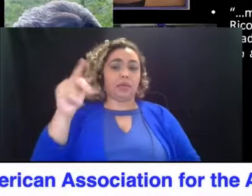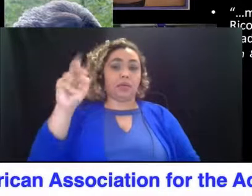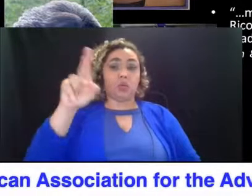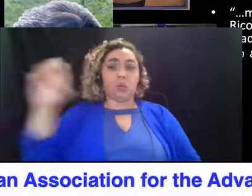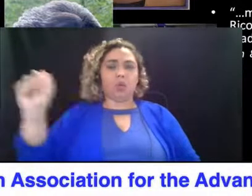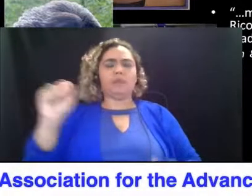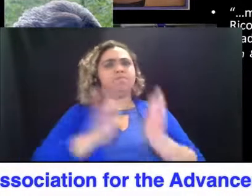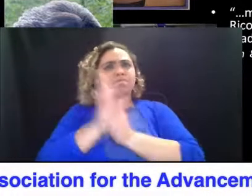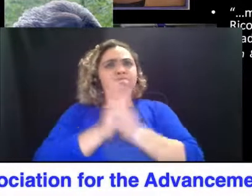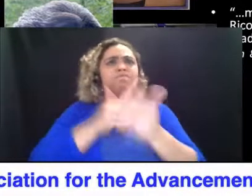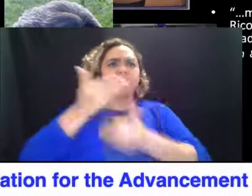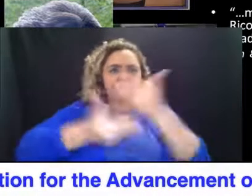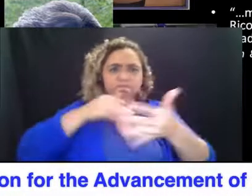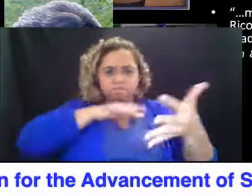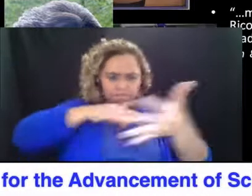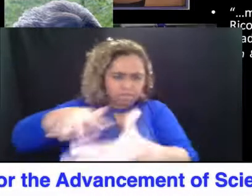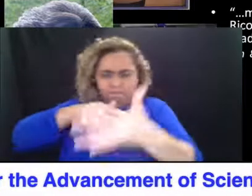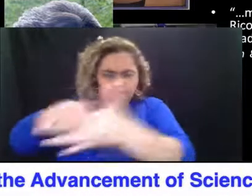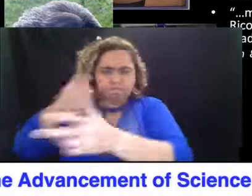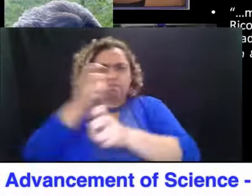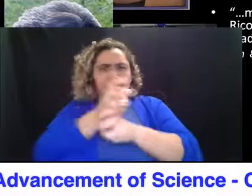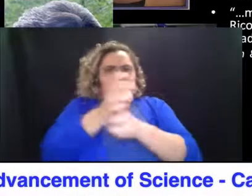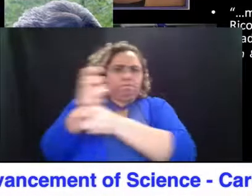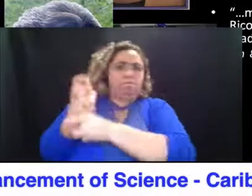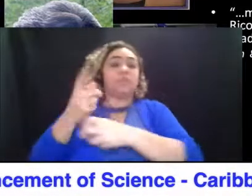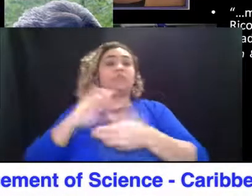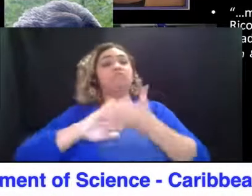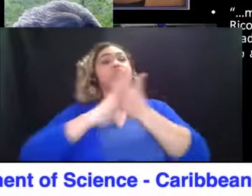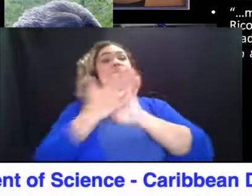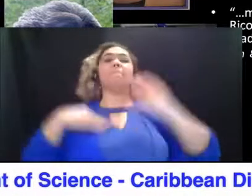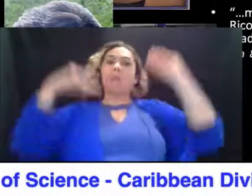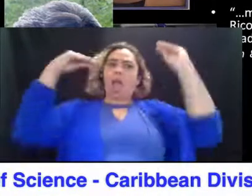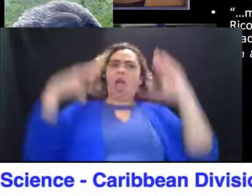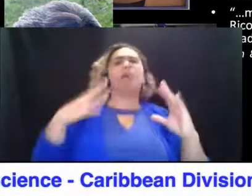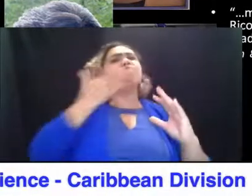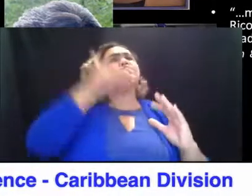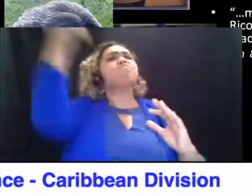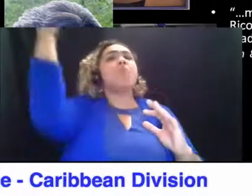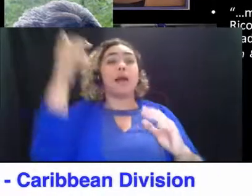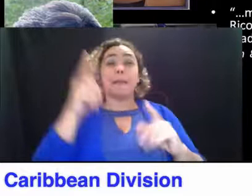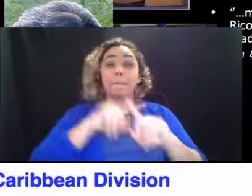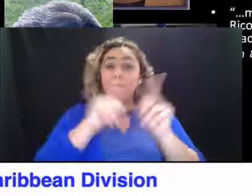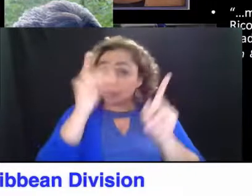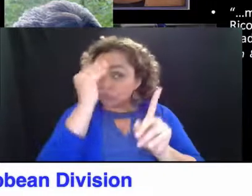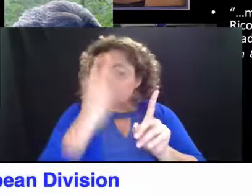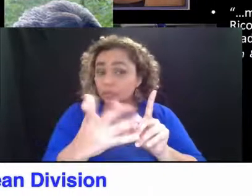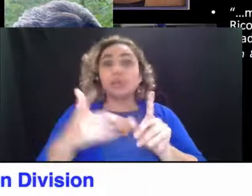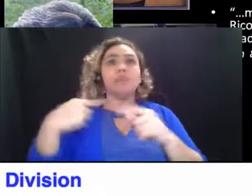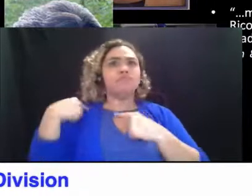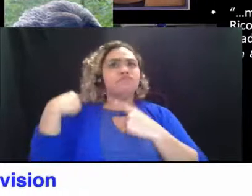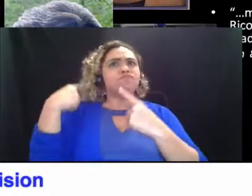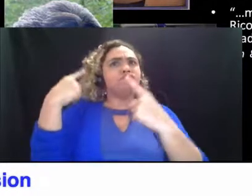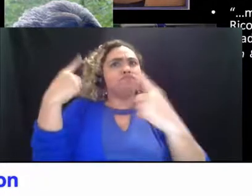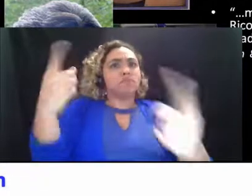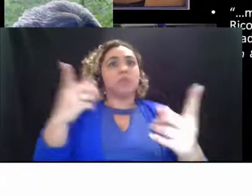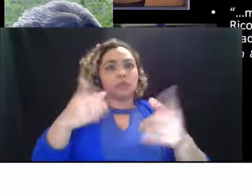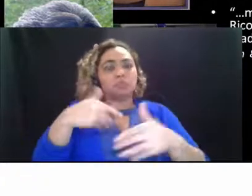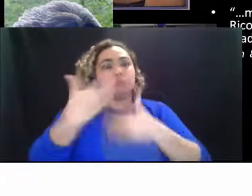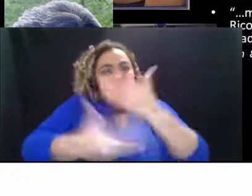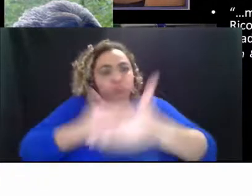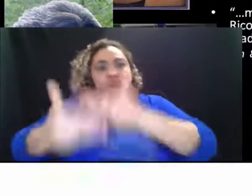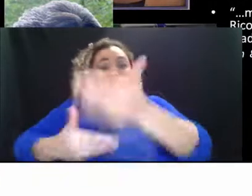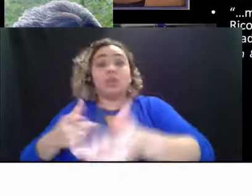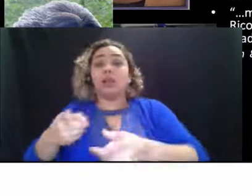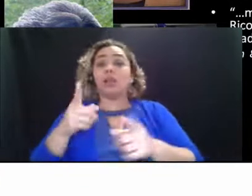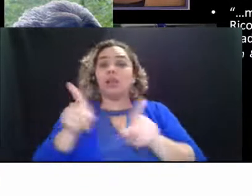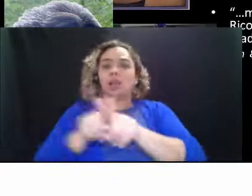manera completa y rigurosa para su vocación magisterial. Pero más allá de sus logros individuales, la profesora ha puesto